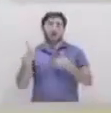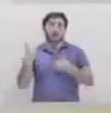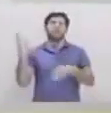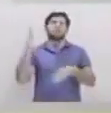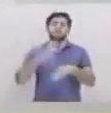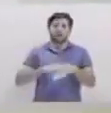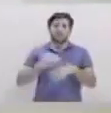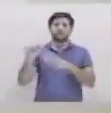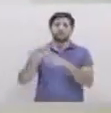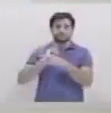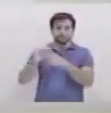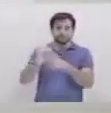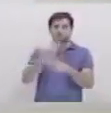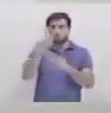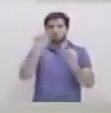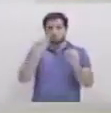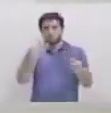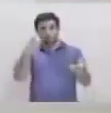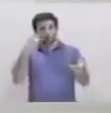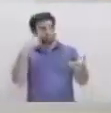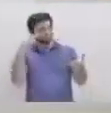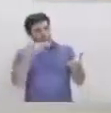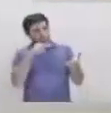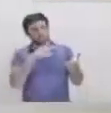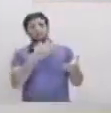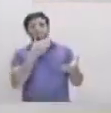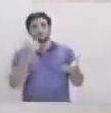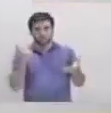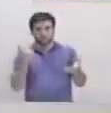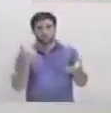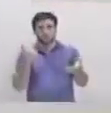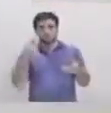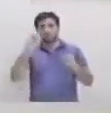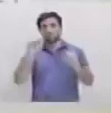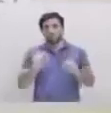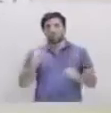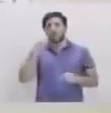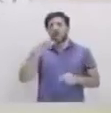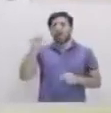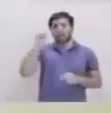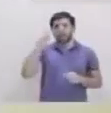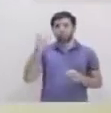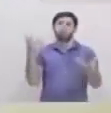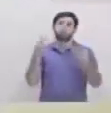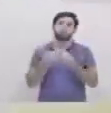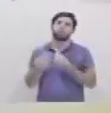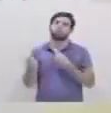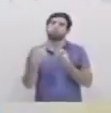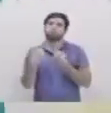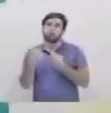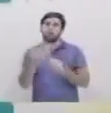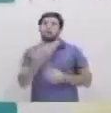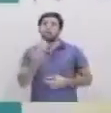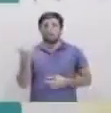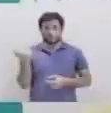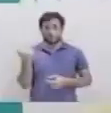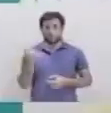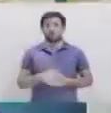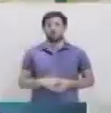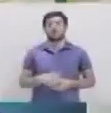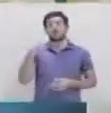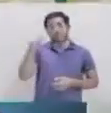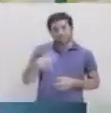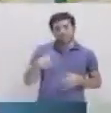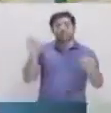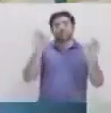ahí hay ejercicios que debes de hacer. Y así compartirlo también con algún adulto o por las redes sociales que algunos están